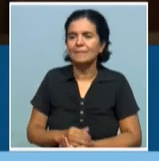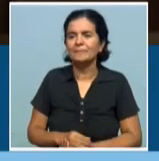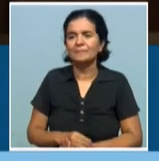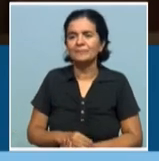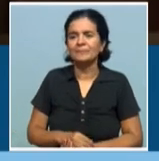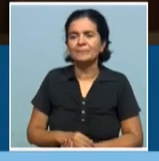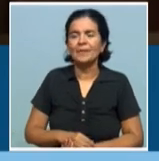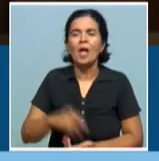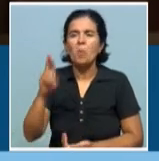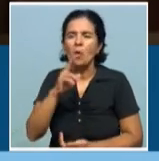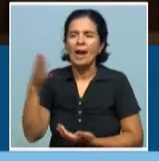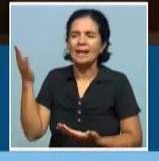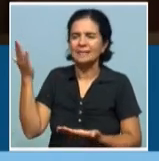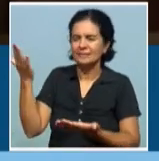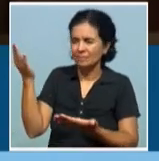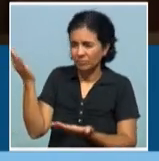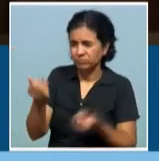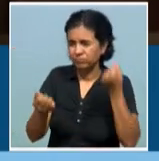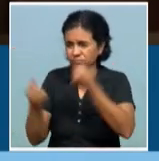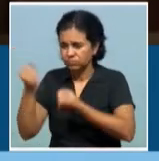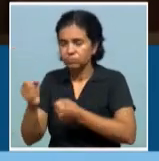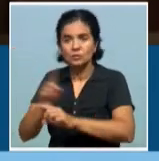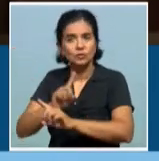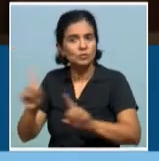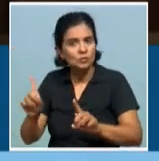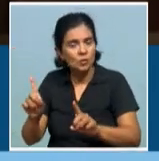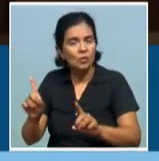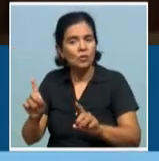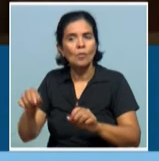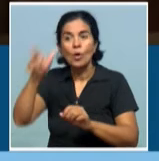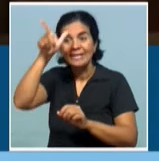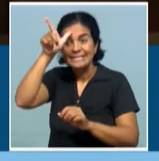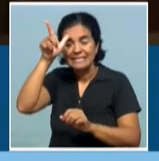no, que un policía así no.